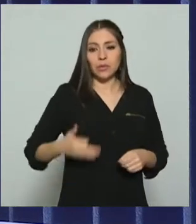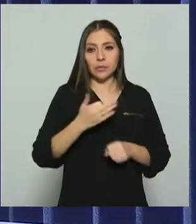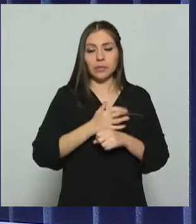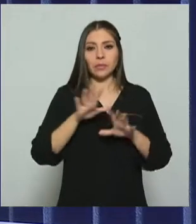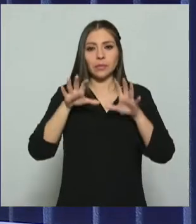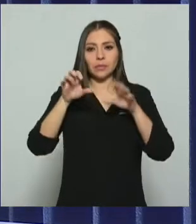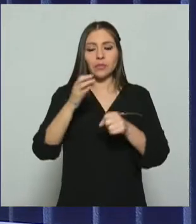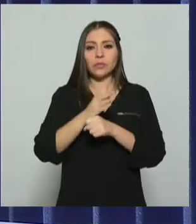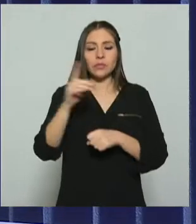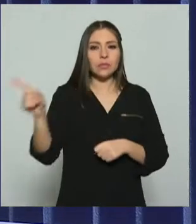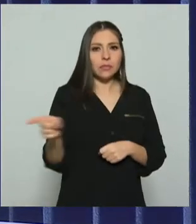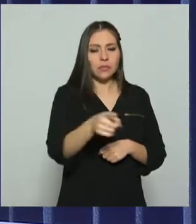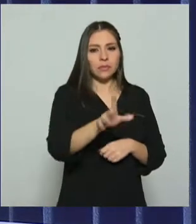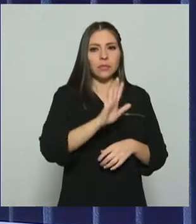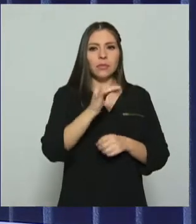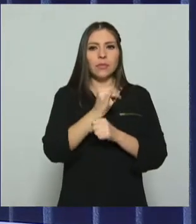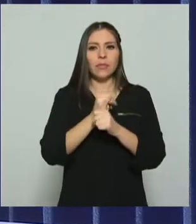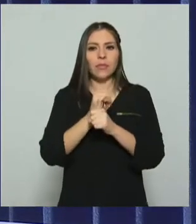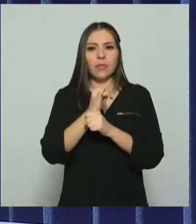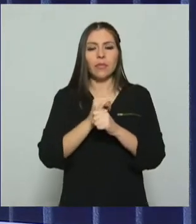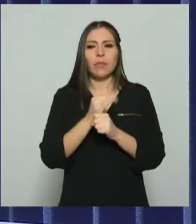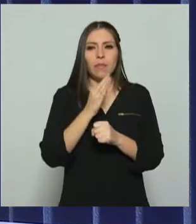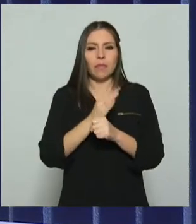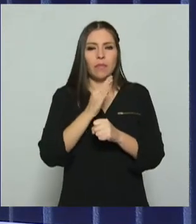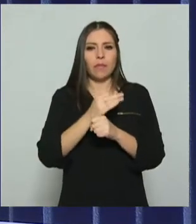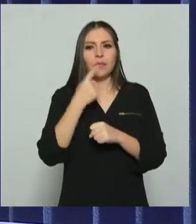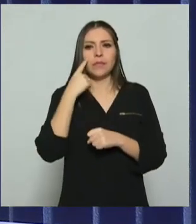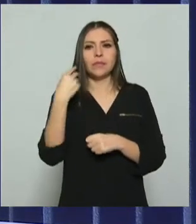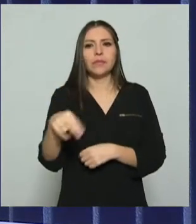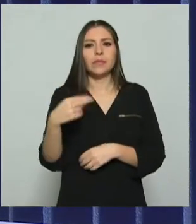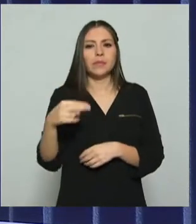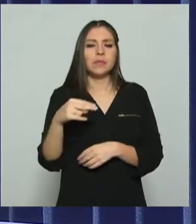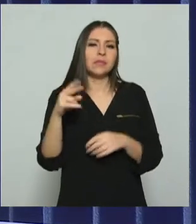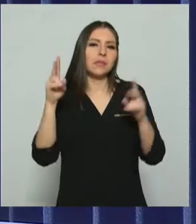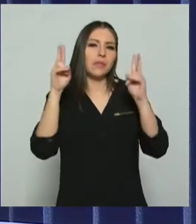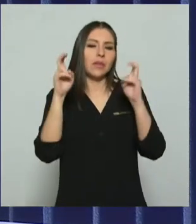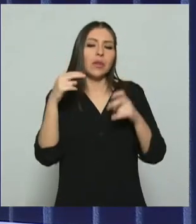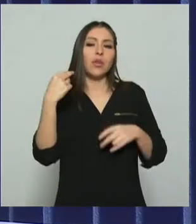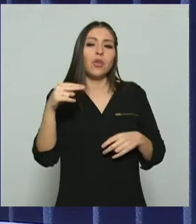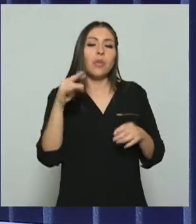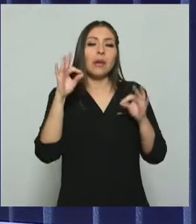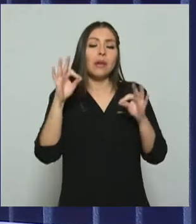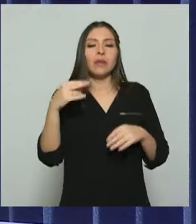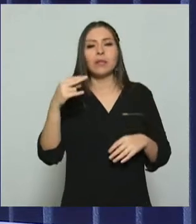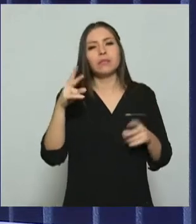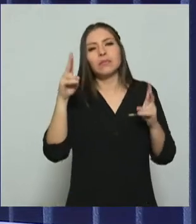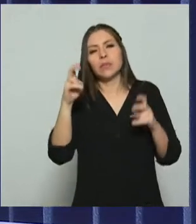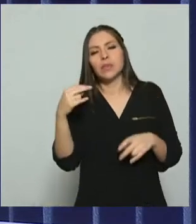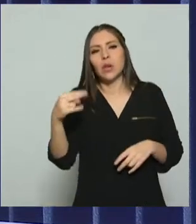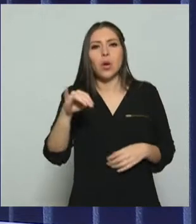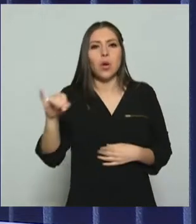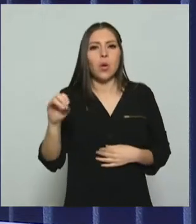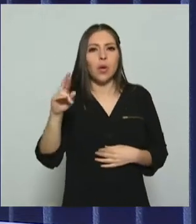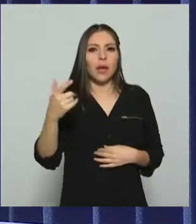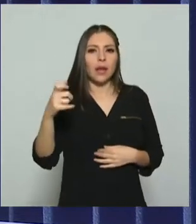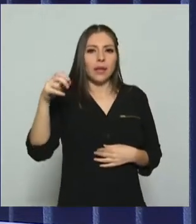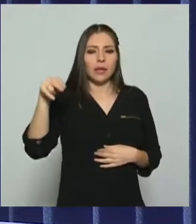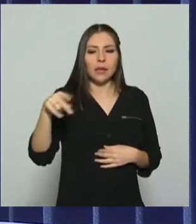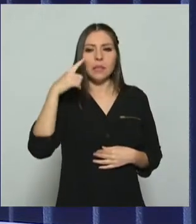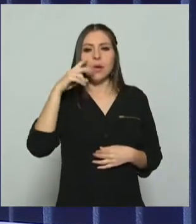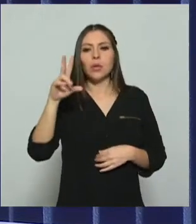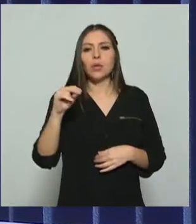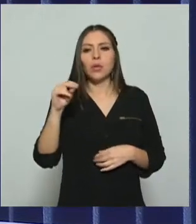momento investigado, vamos a dejarle como nombre Jorge N. para no revelar su identidad y no entorpecer las